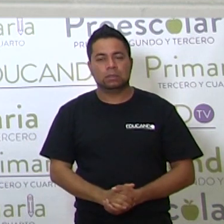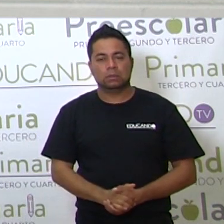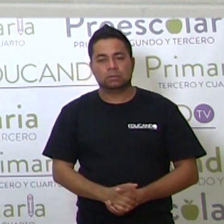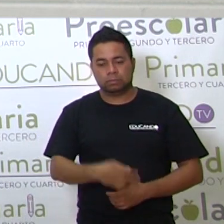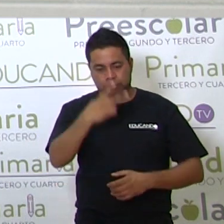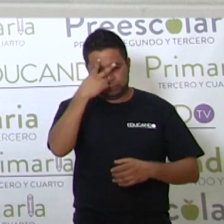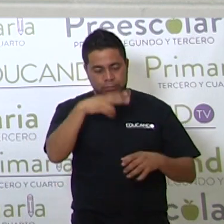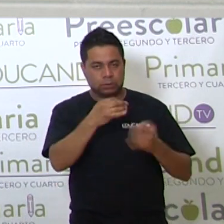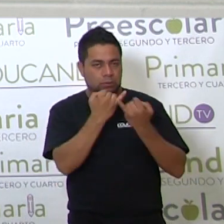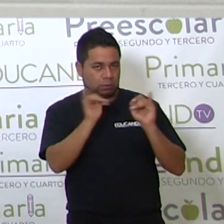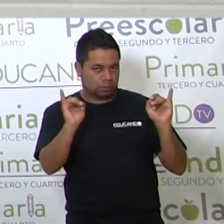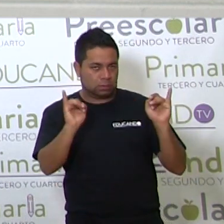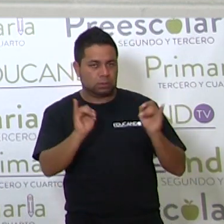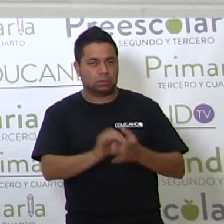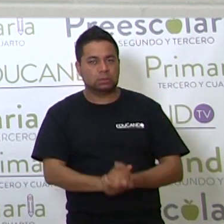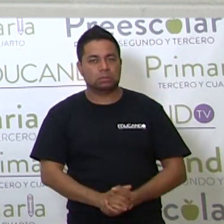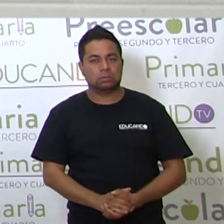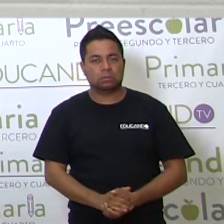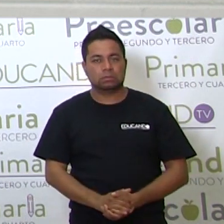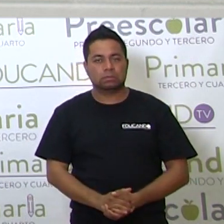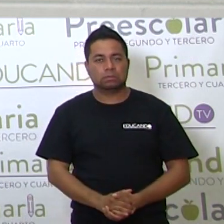México independiente.